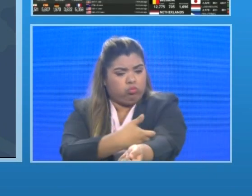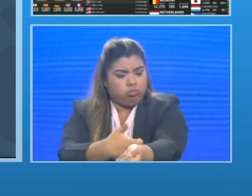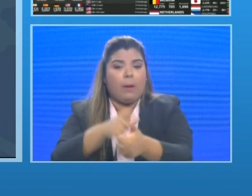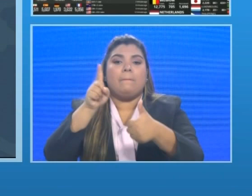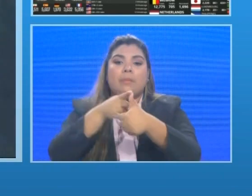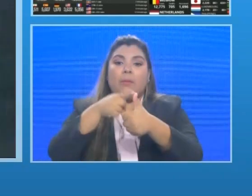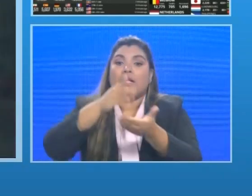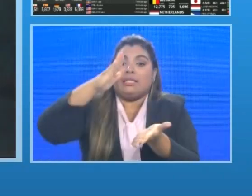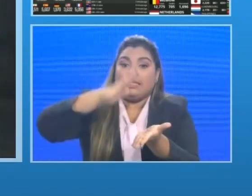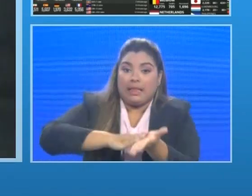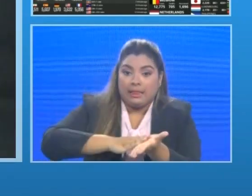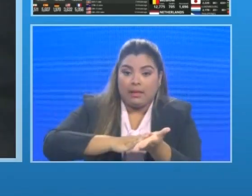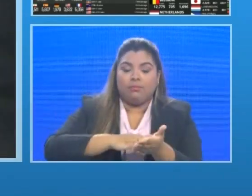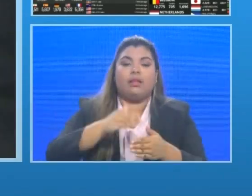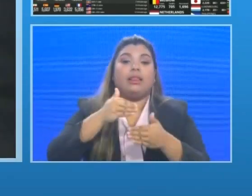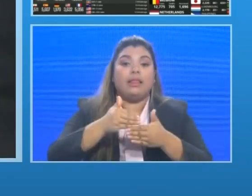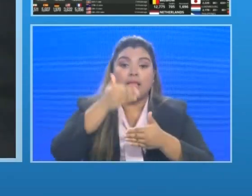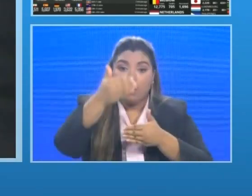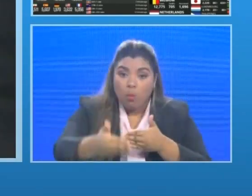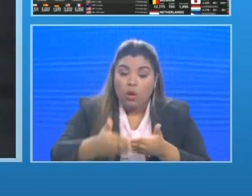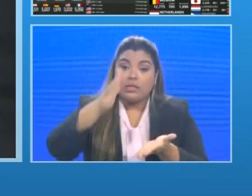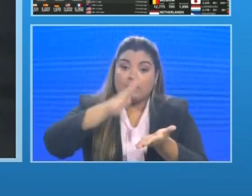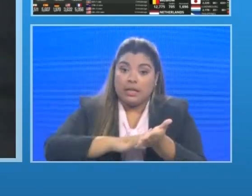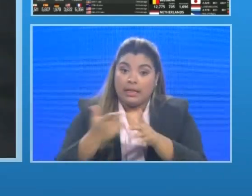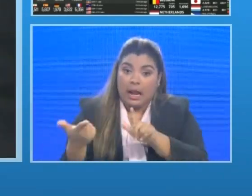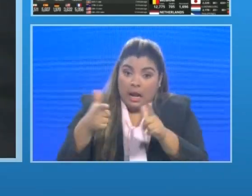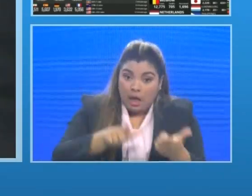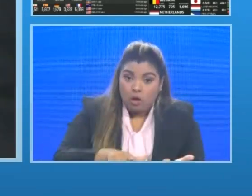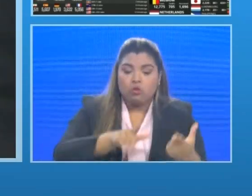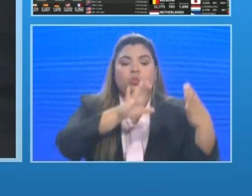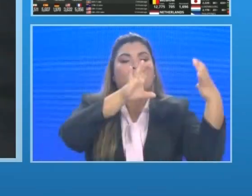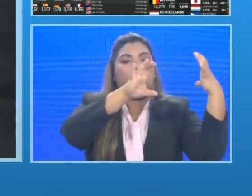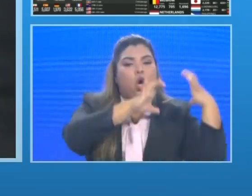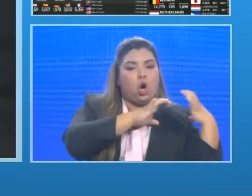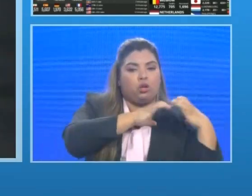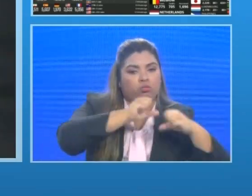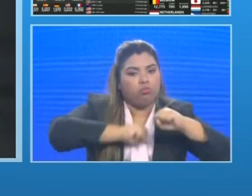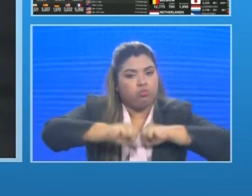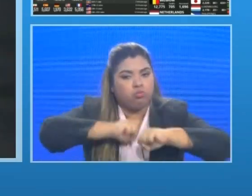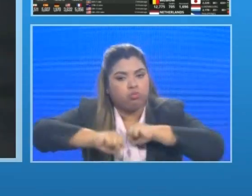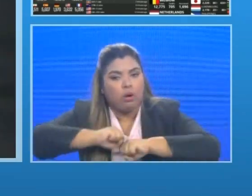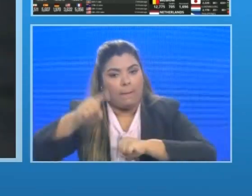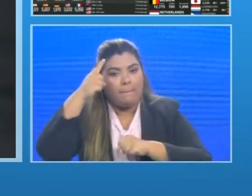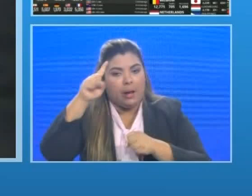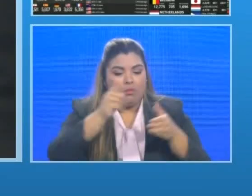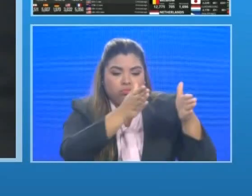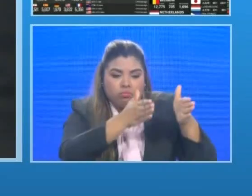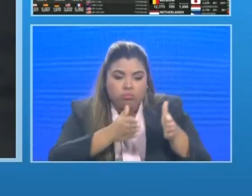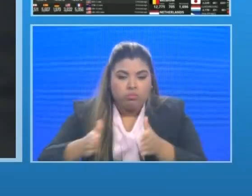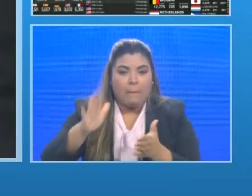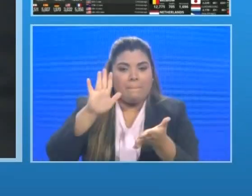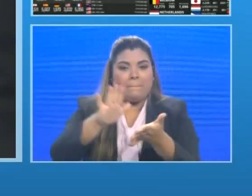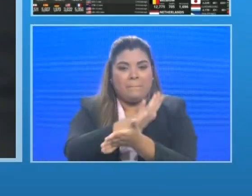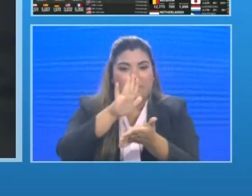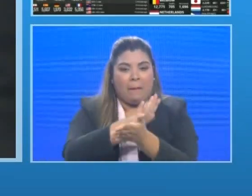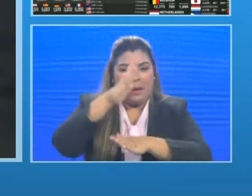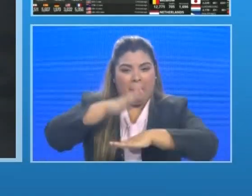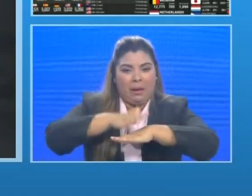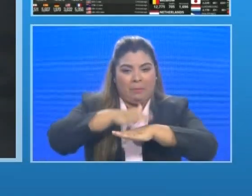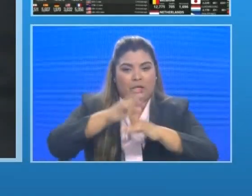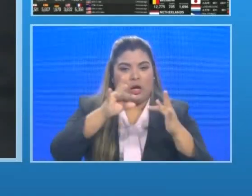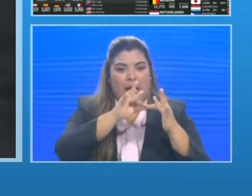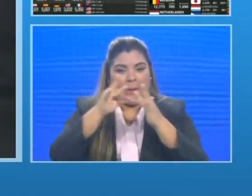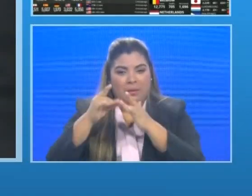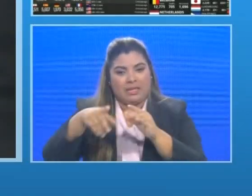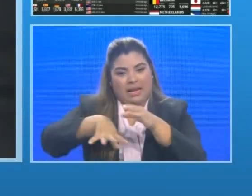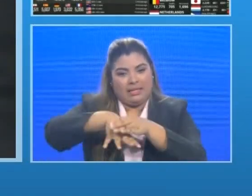cita, se coordinará con la Autoridad de Innovación Gubernamental para el trámite del salvoconducto que permita que la persona pueda